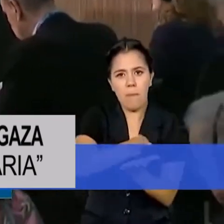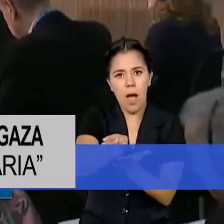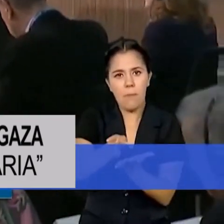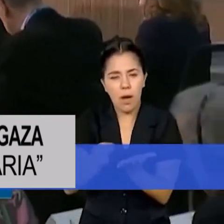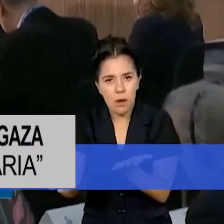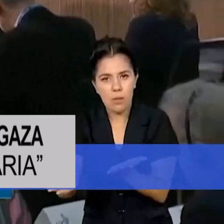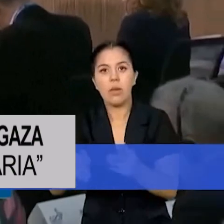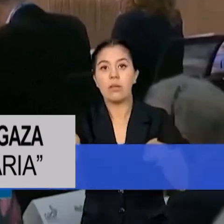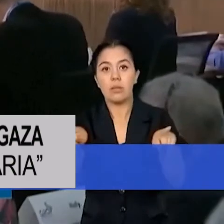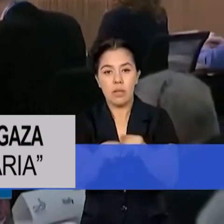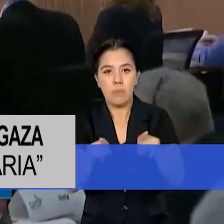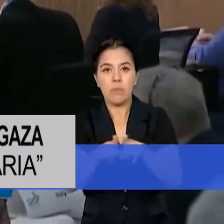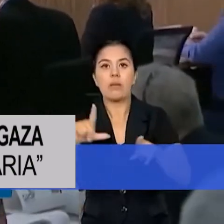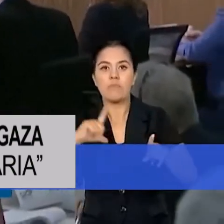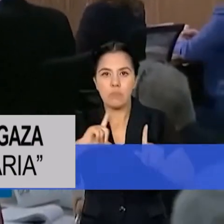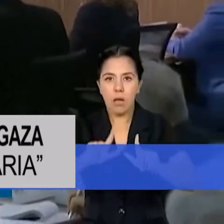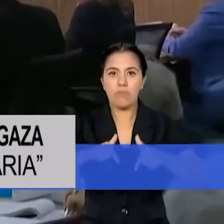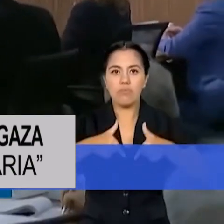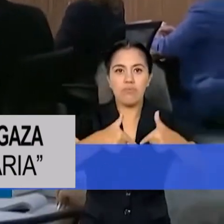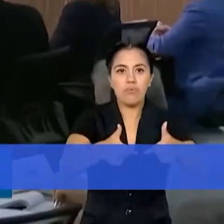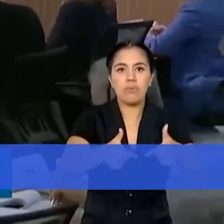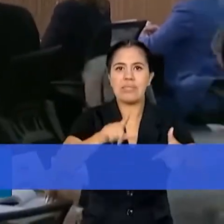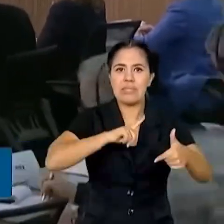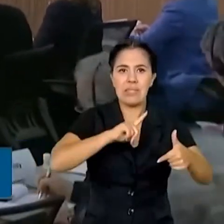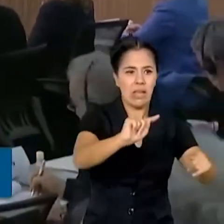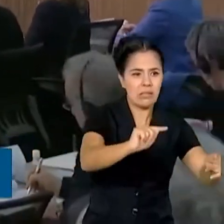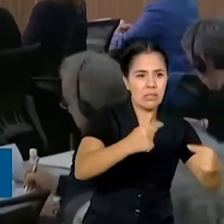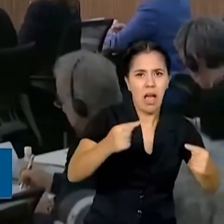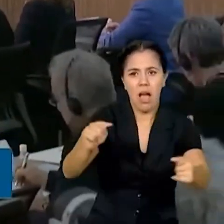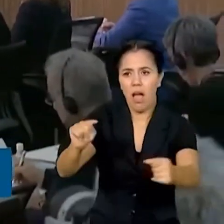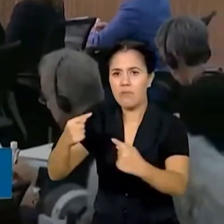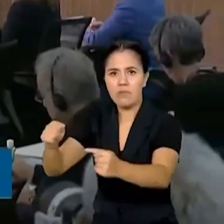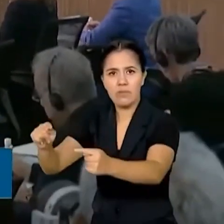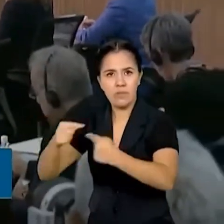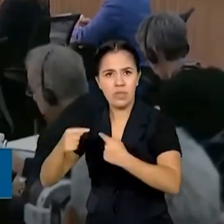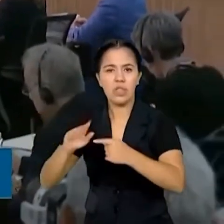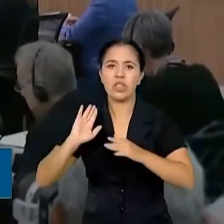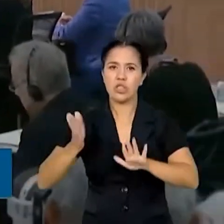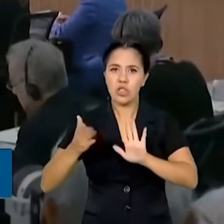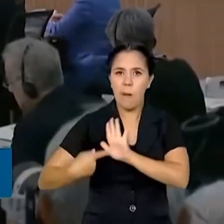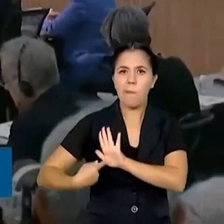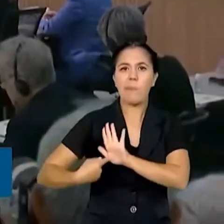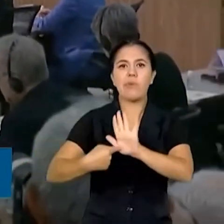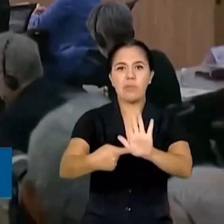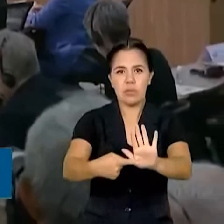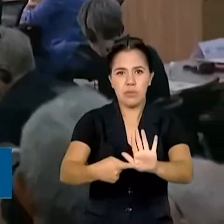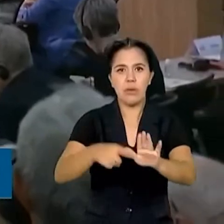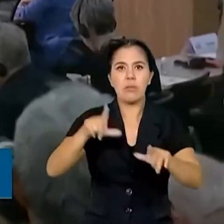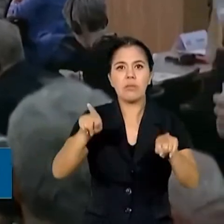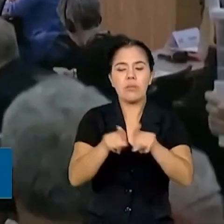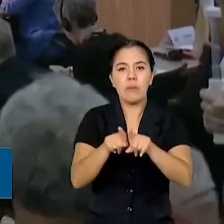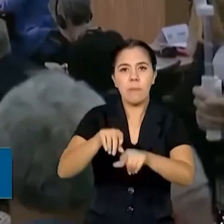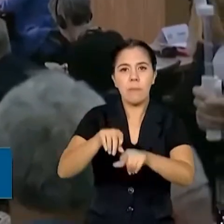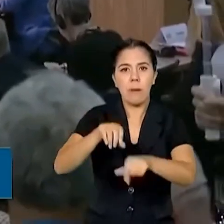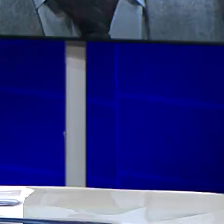confiable, siempre dispuesto a participar en una conversación productiva y abierta sobre nuestro futuro colectivo, agregó el canciller.